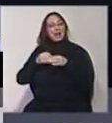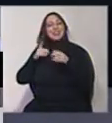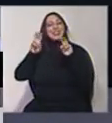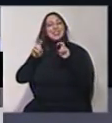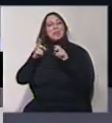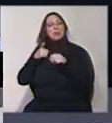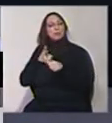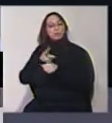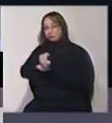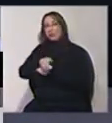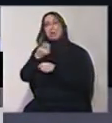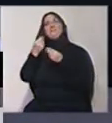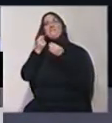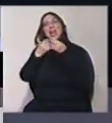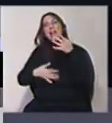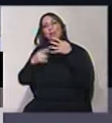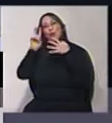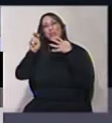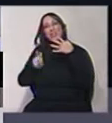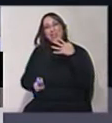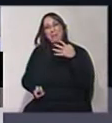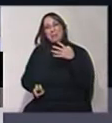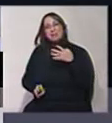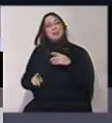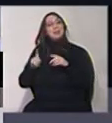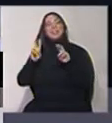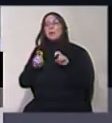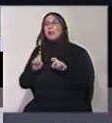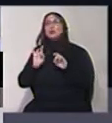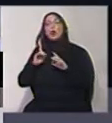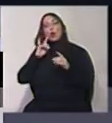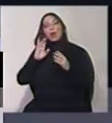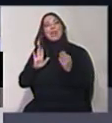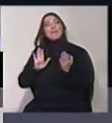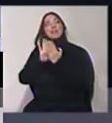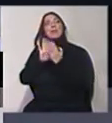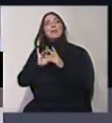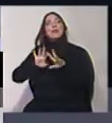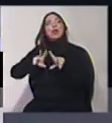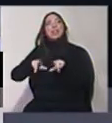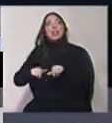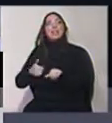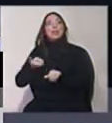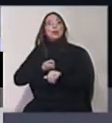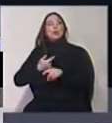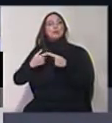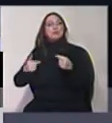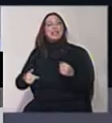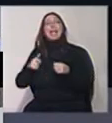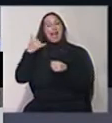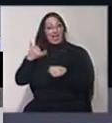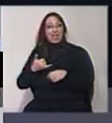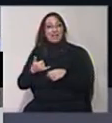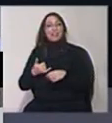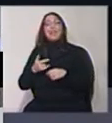componentes. Acá el tema no es simplemente el tema del enfrentamiento al delito, que debe existir y existe. Acá